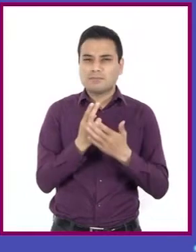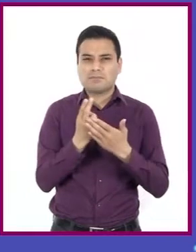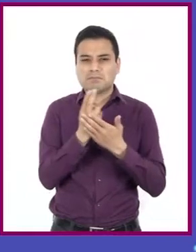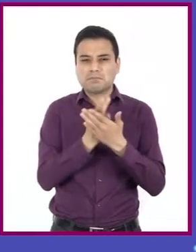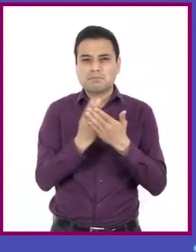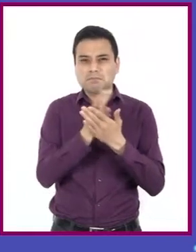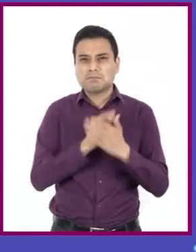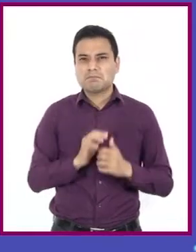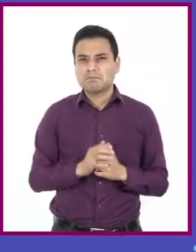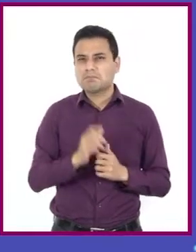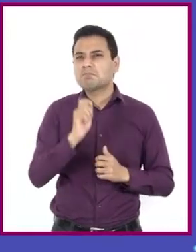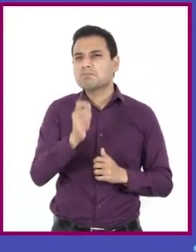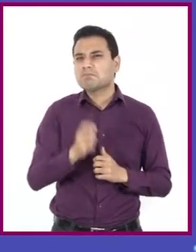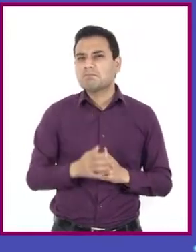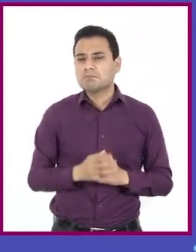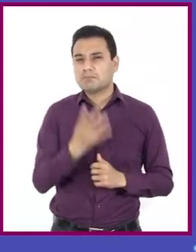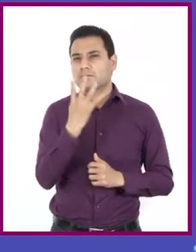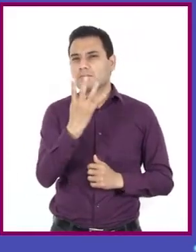4 figuras?